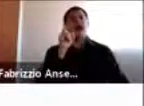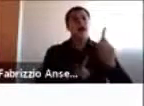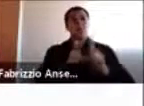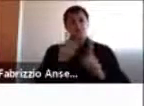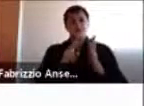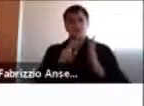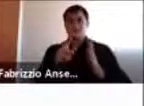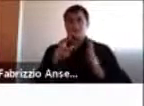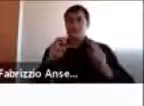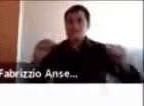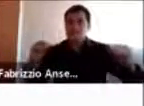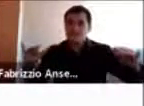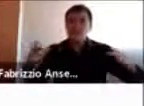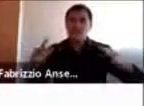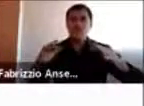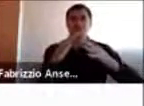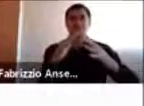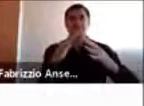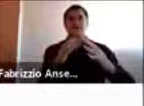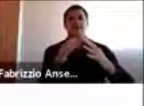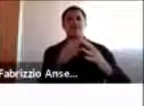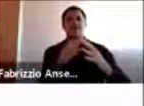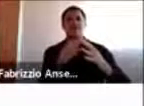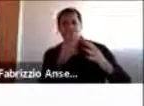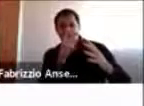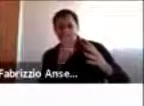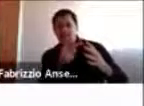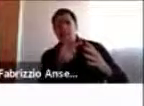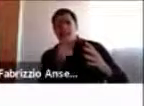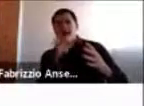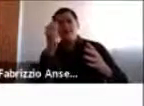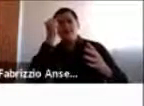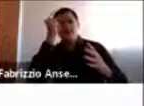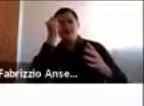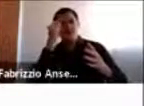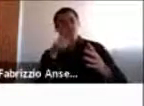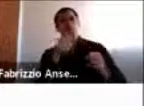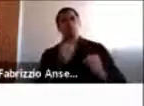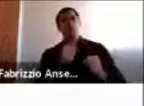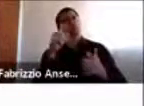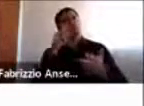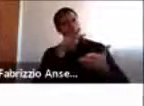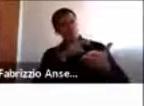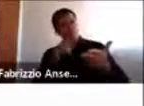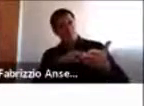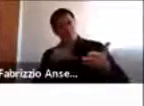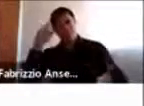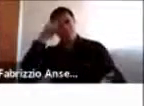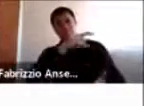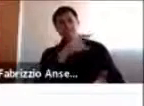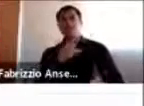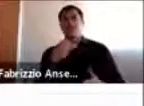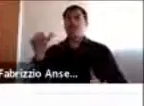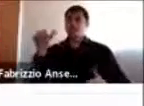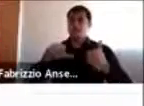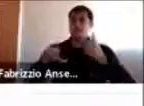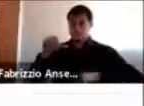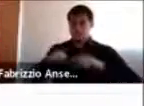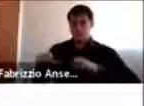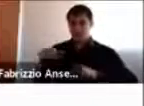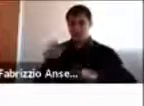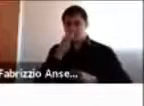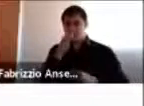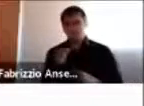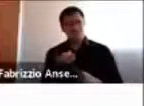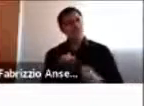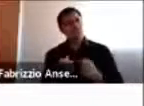En este sentido la evidencia científica es muy amplia con respecto a identificar cuáles son entonces esas